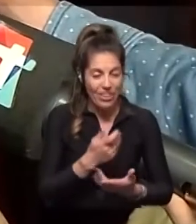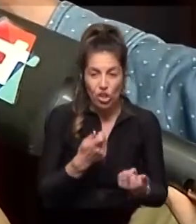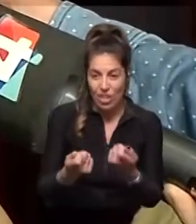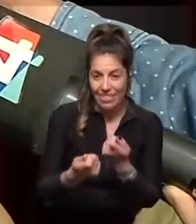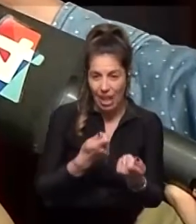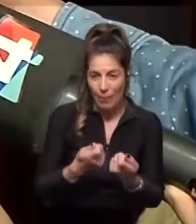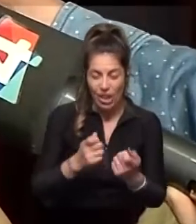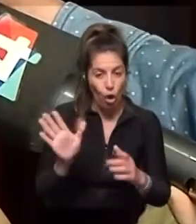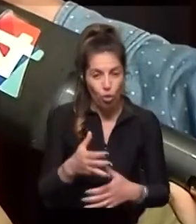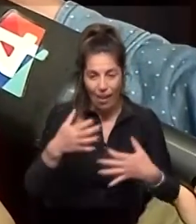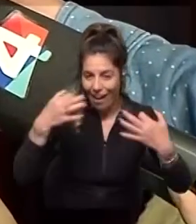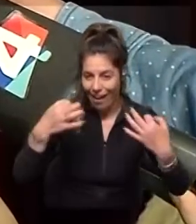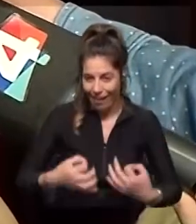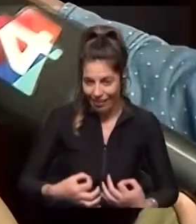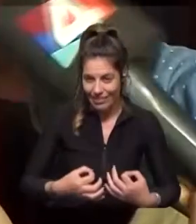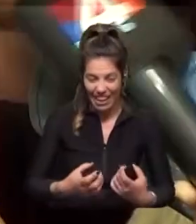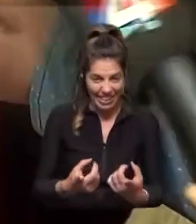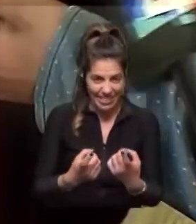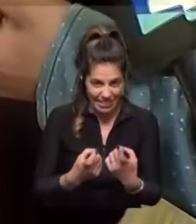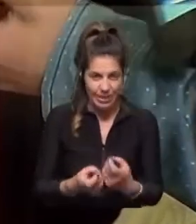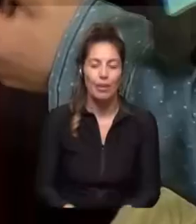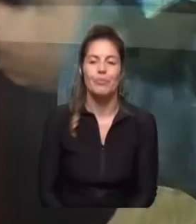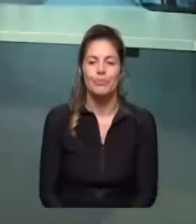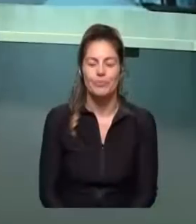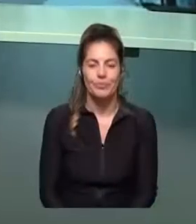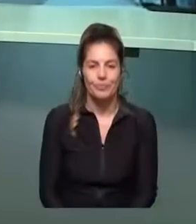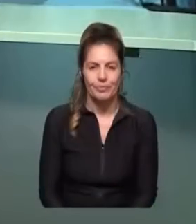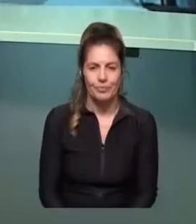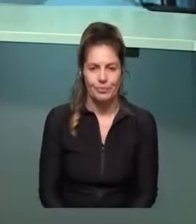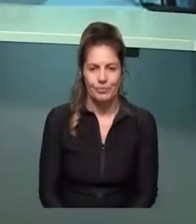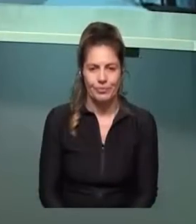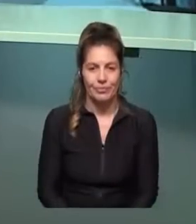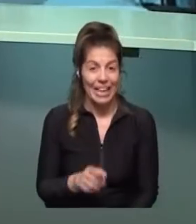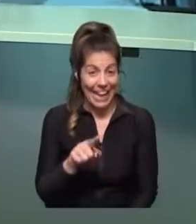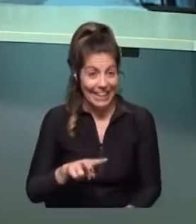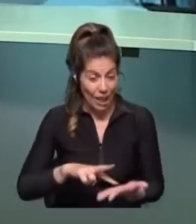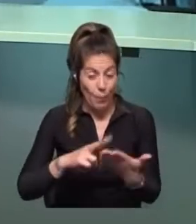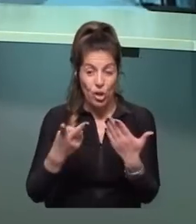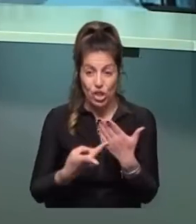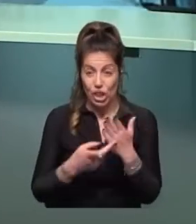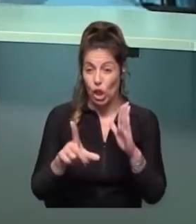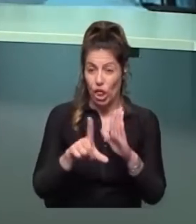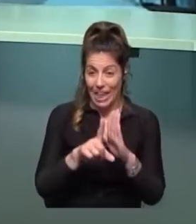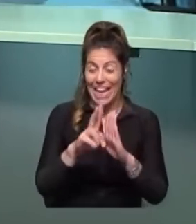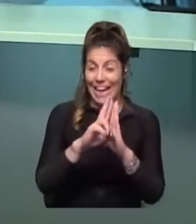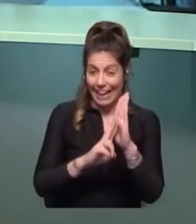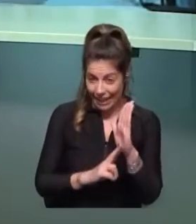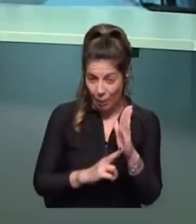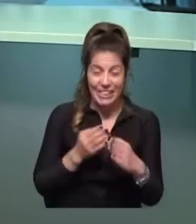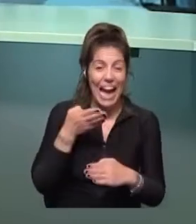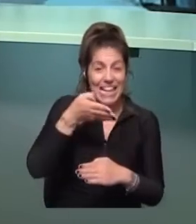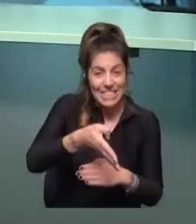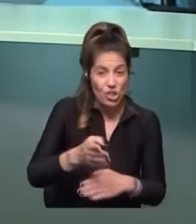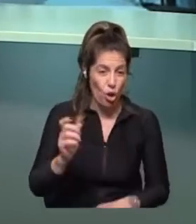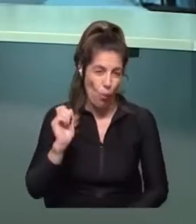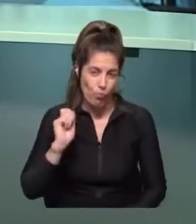con todas las garantías que requieran y este proyecto de ley que reglamenta el acceso